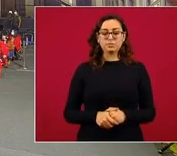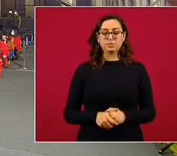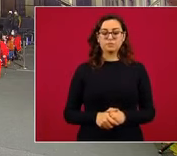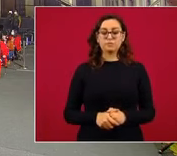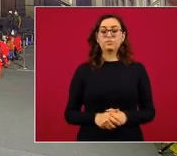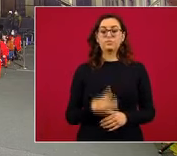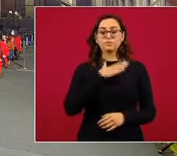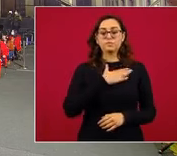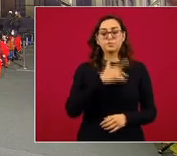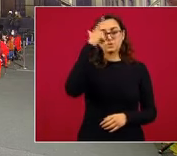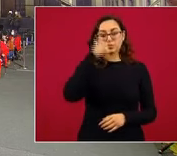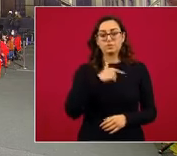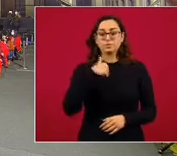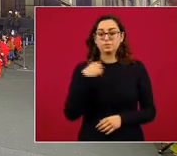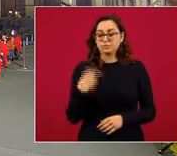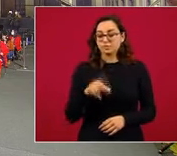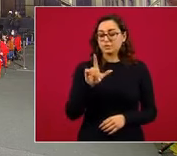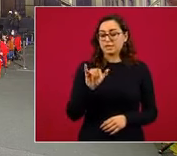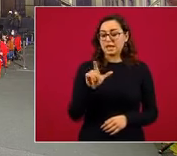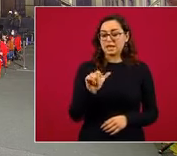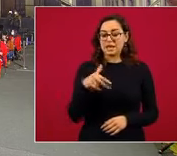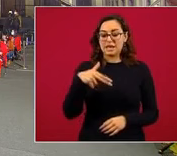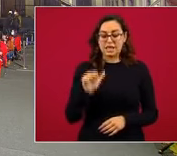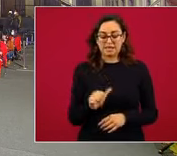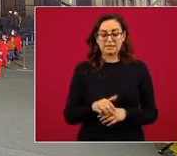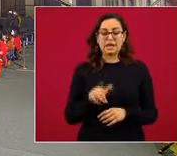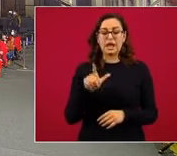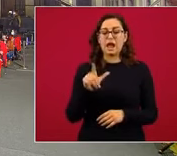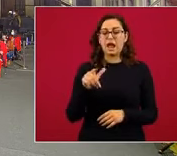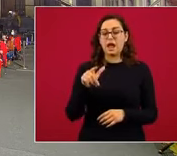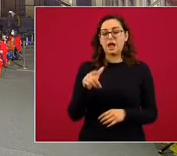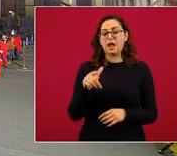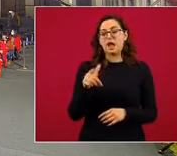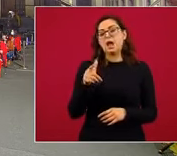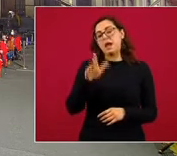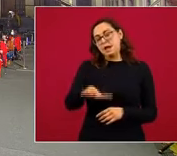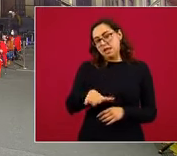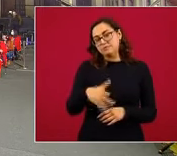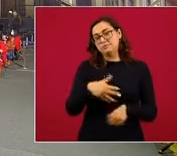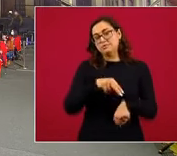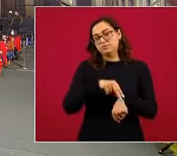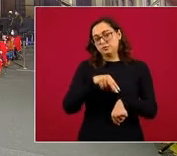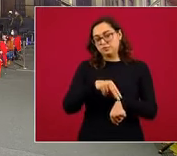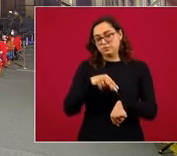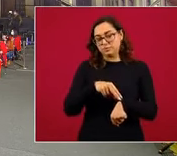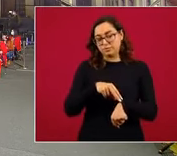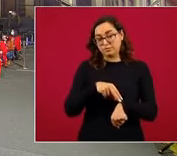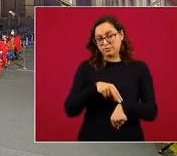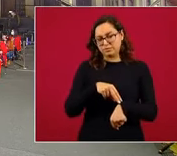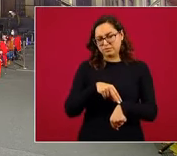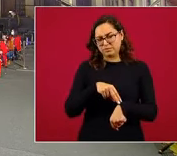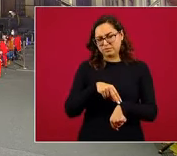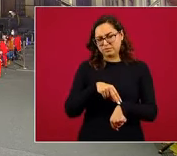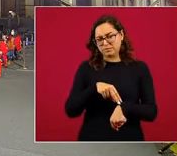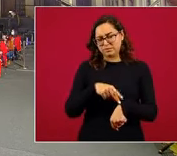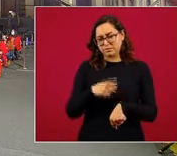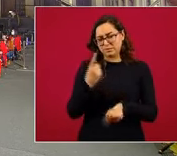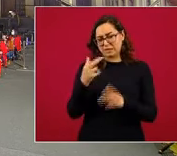Buenas noches, Liliana Noble, de Pulso Saludable. Doctor Gatell, se publicó en la revista Nature